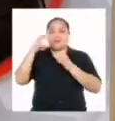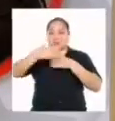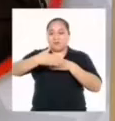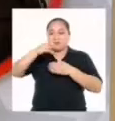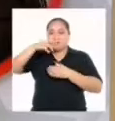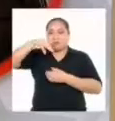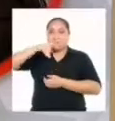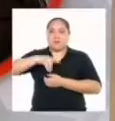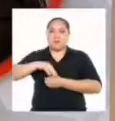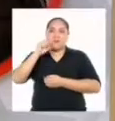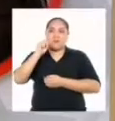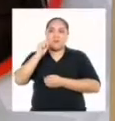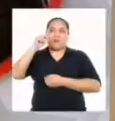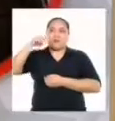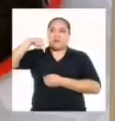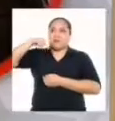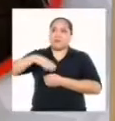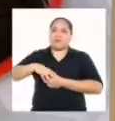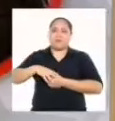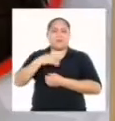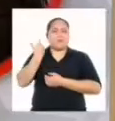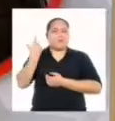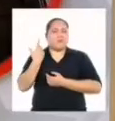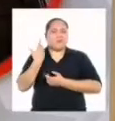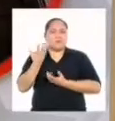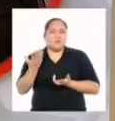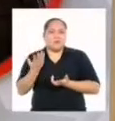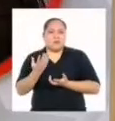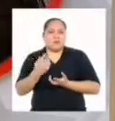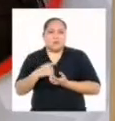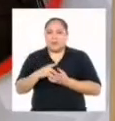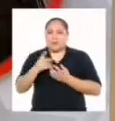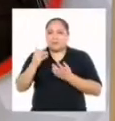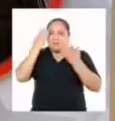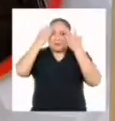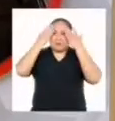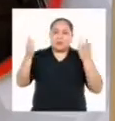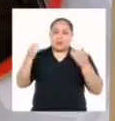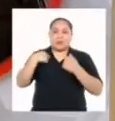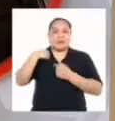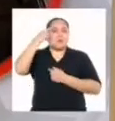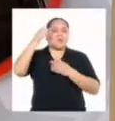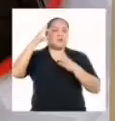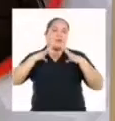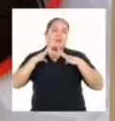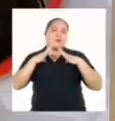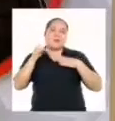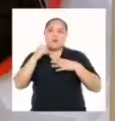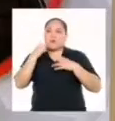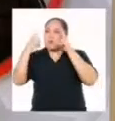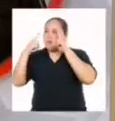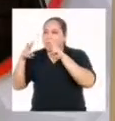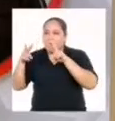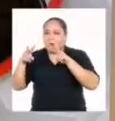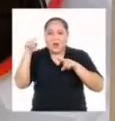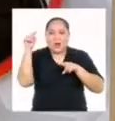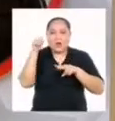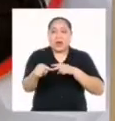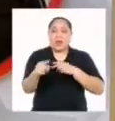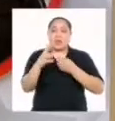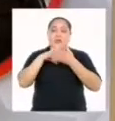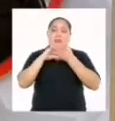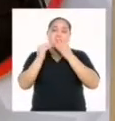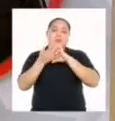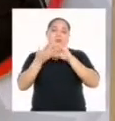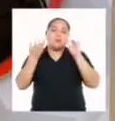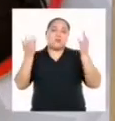misterio, incluso para mí. Creo que estuve de vacaciones en esos días, por eso no pude presenciar tal